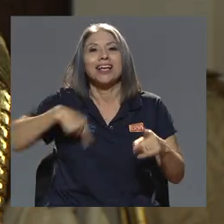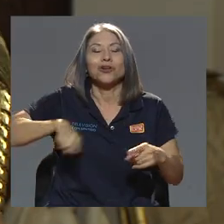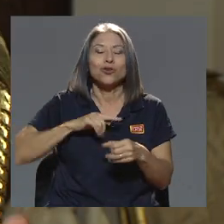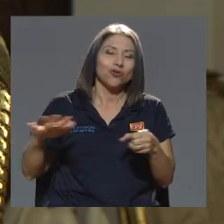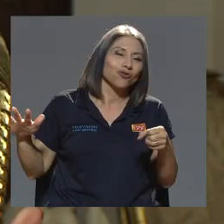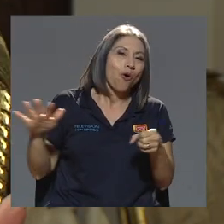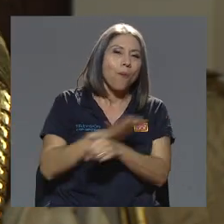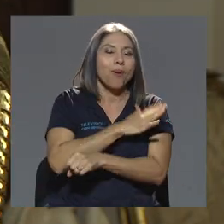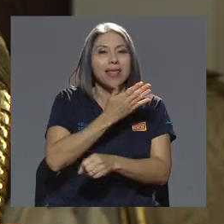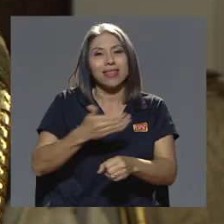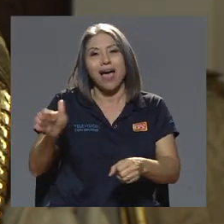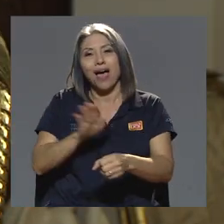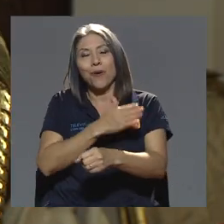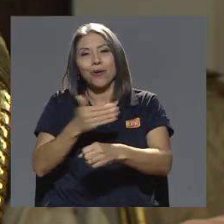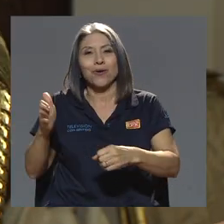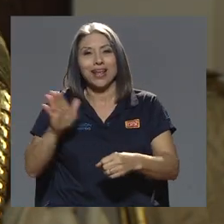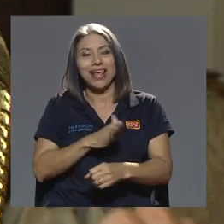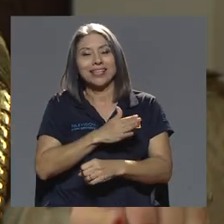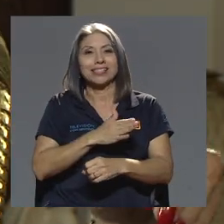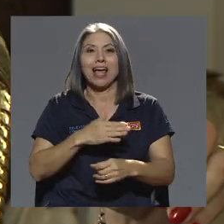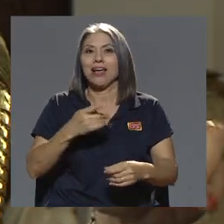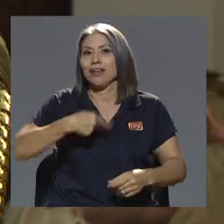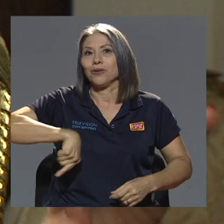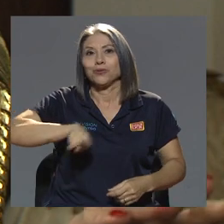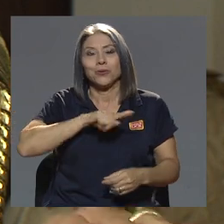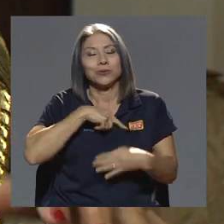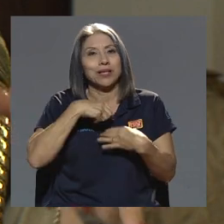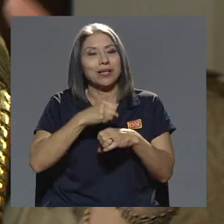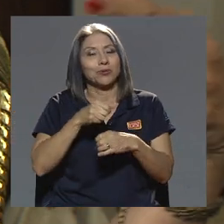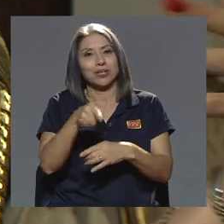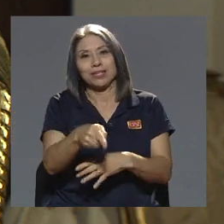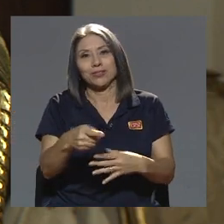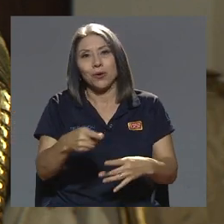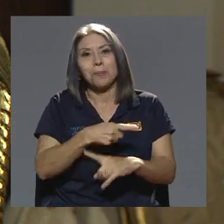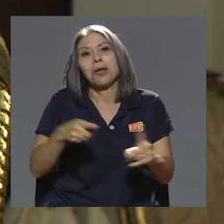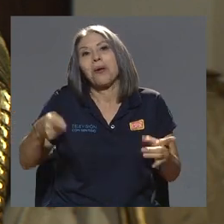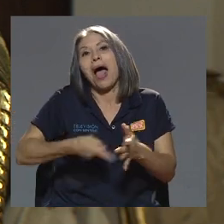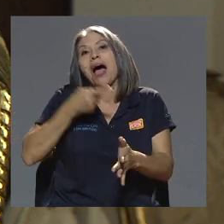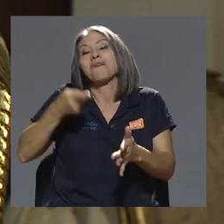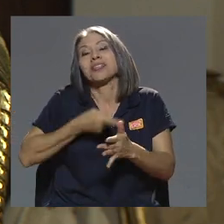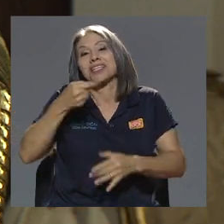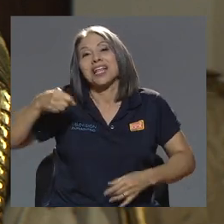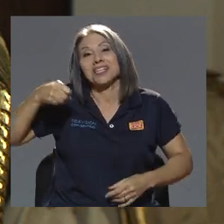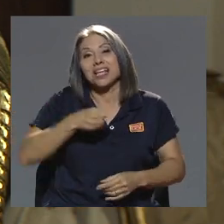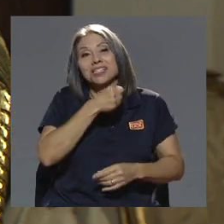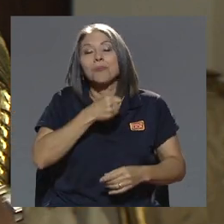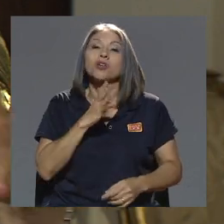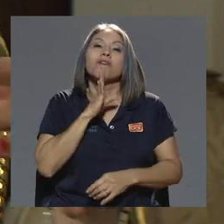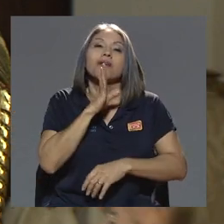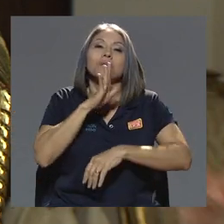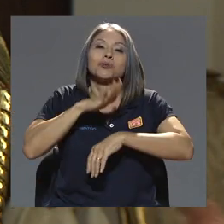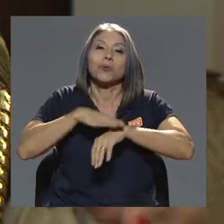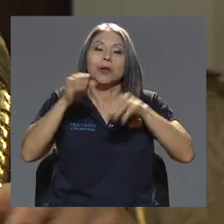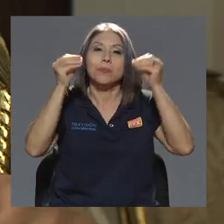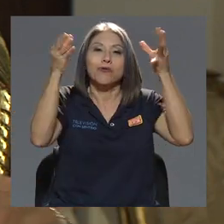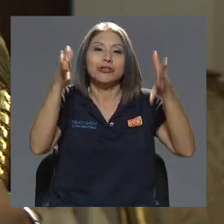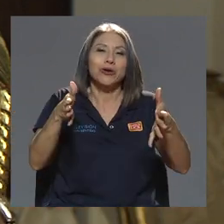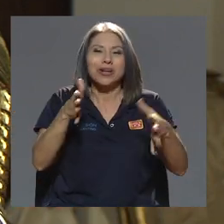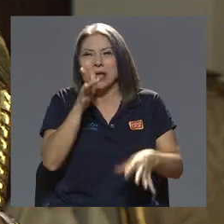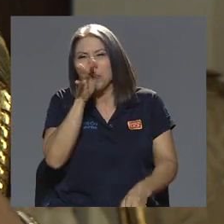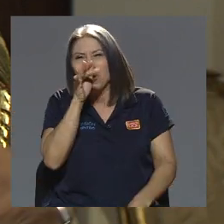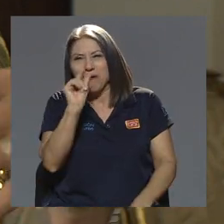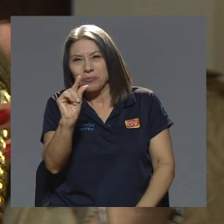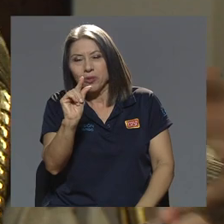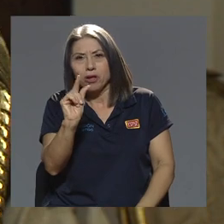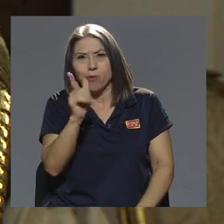eran las cosas que hacíamos que divertíamos, pero claro, las canciones, a veces hablábamos de los profesores, nos burlábamos un poquito, no de